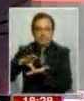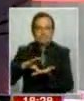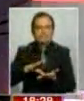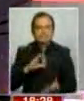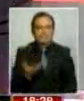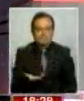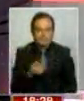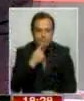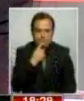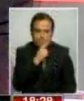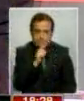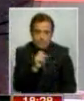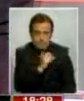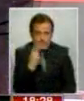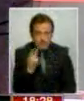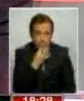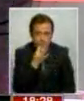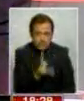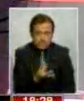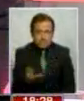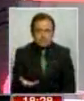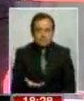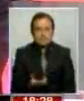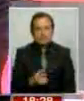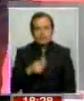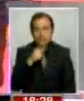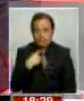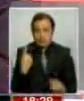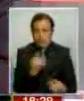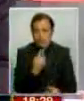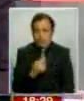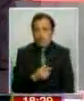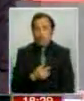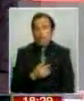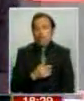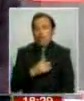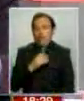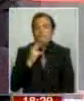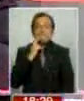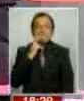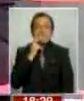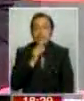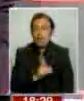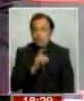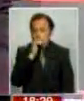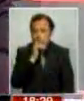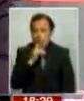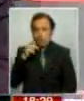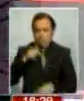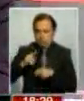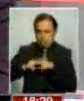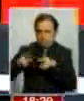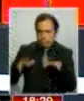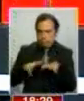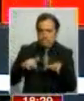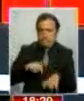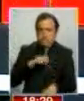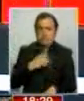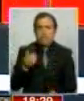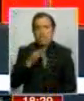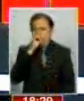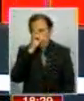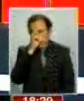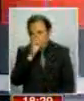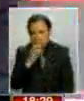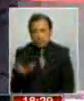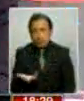segundo, que es importante, digamos, para los para el consumo, digamos, de vinos o la producción de vino. O la producción de pisco. O